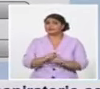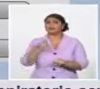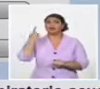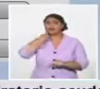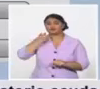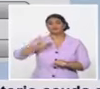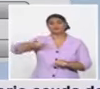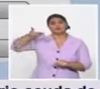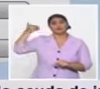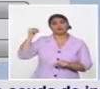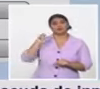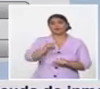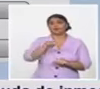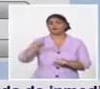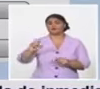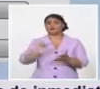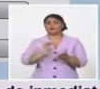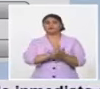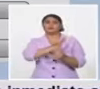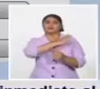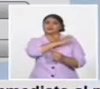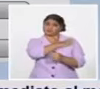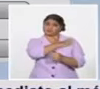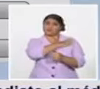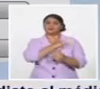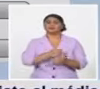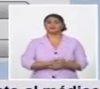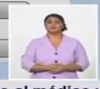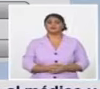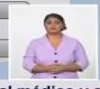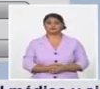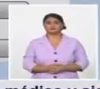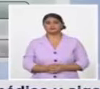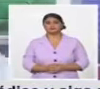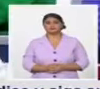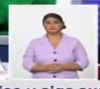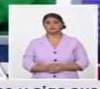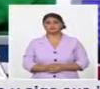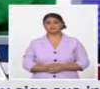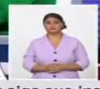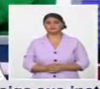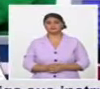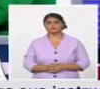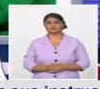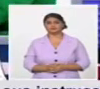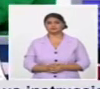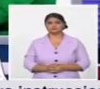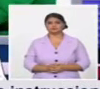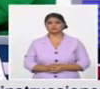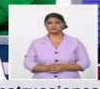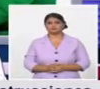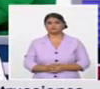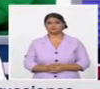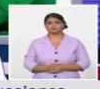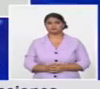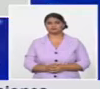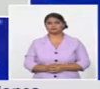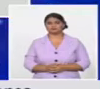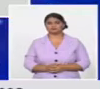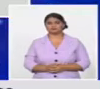11 de marzo del 2020. Como siempre reitero, de todas las provincias se procesaron